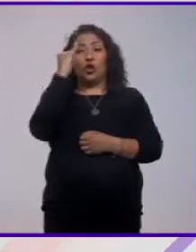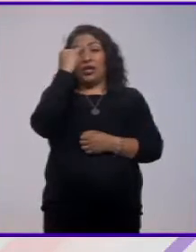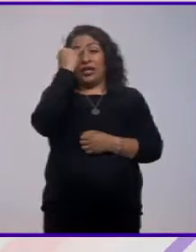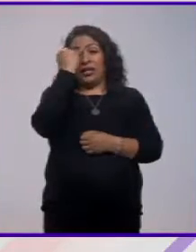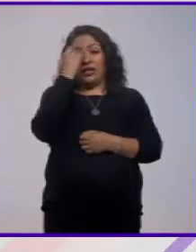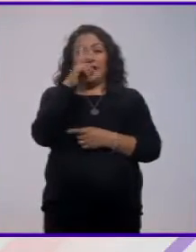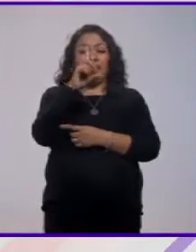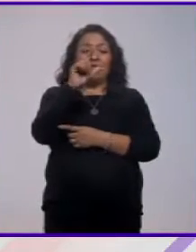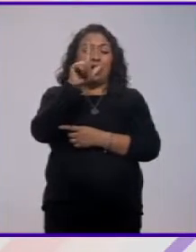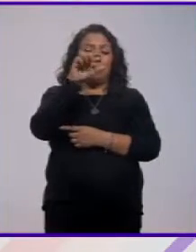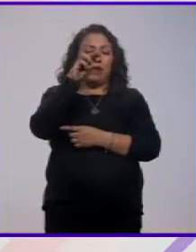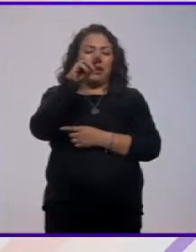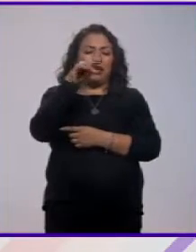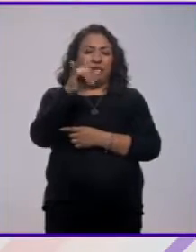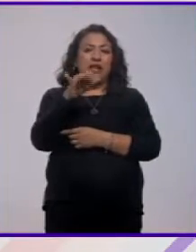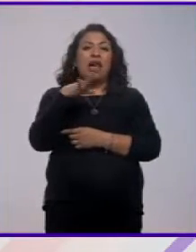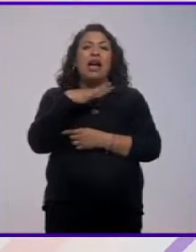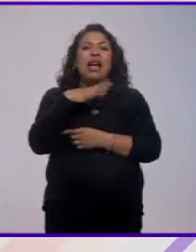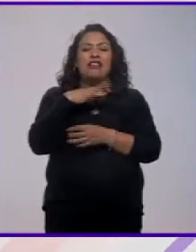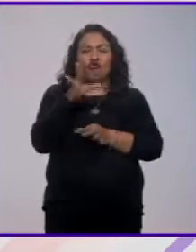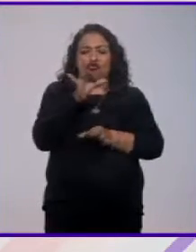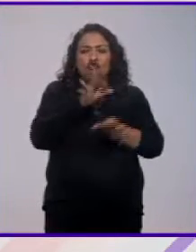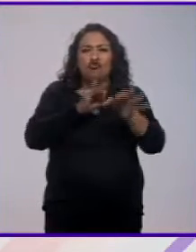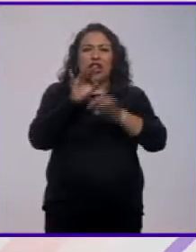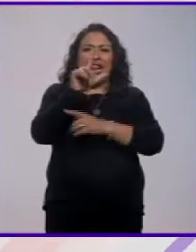es dal makhani, es lenteja.